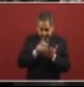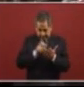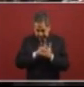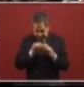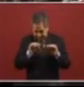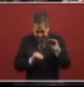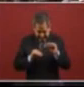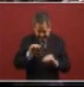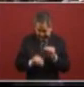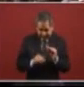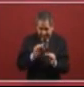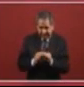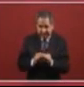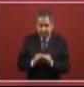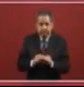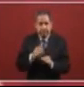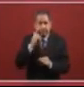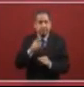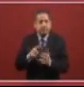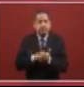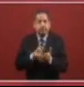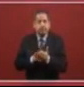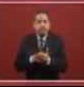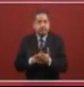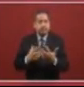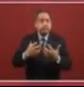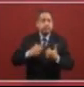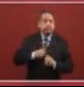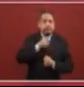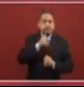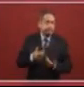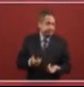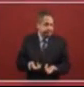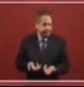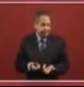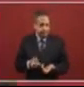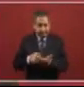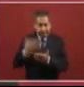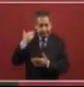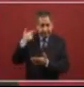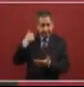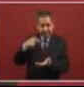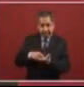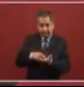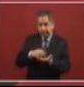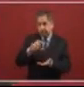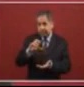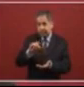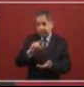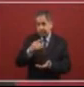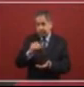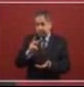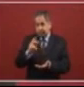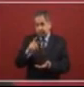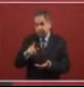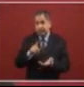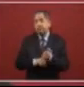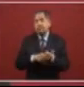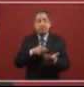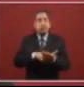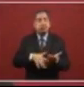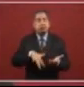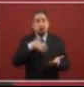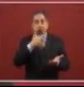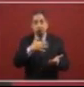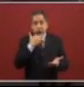de hablar de que reformaron el Código Penal para que la corrupción no se